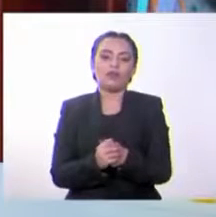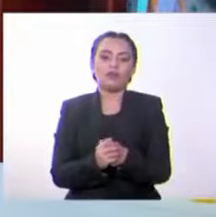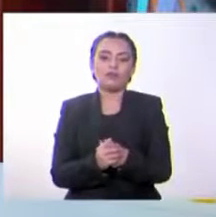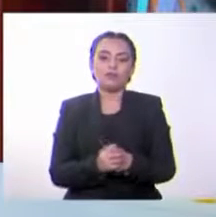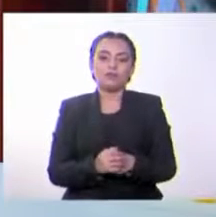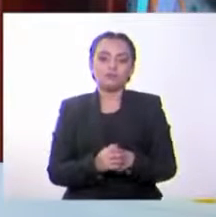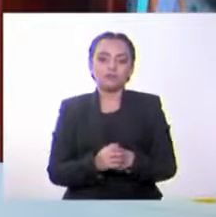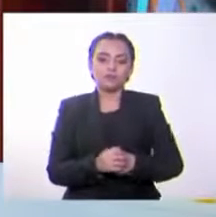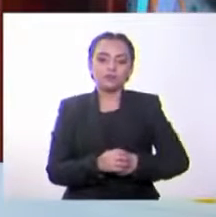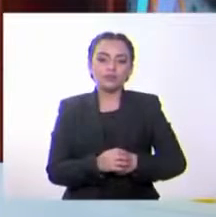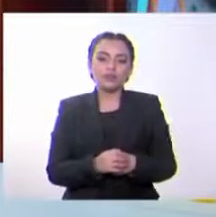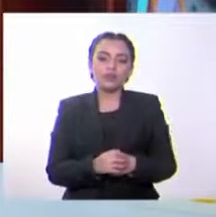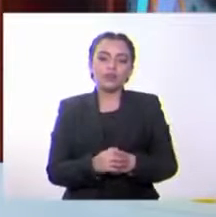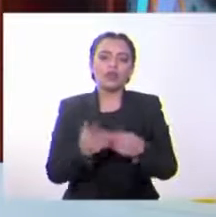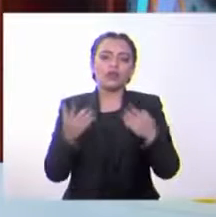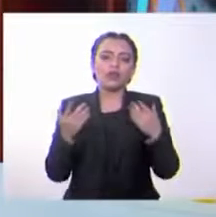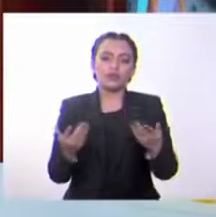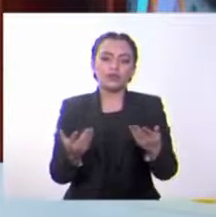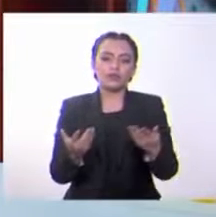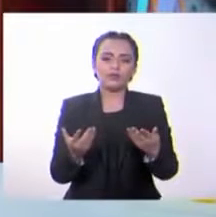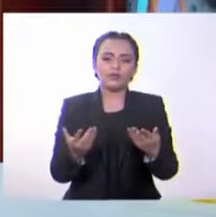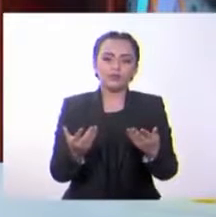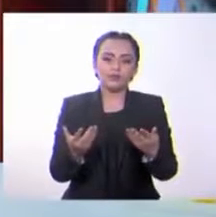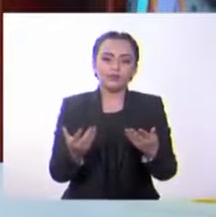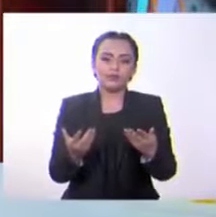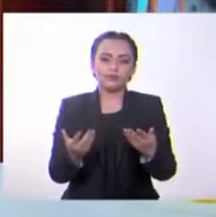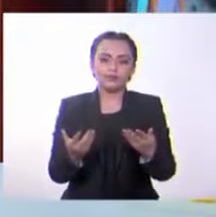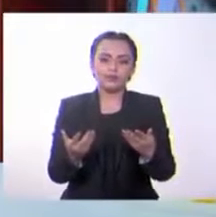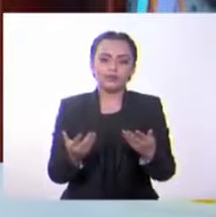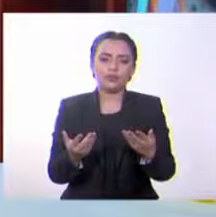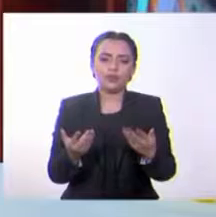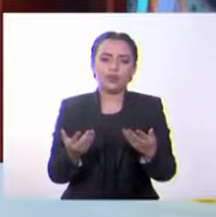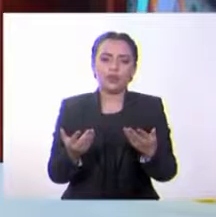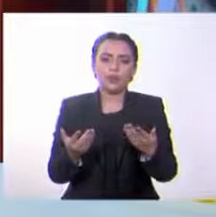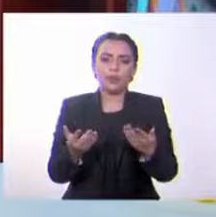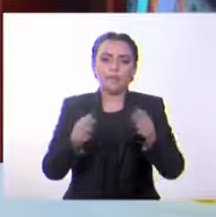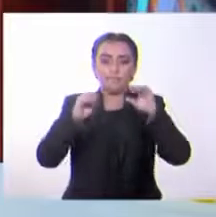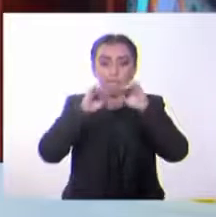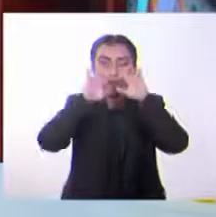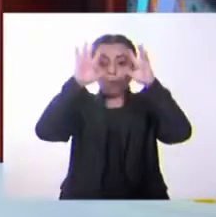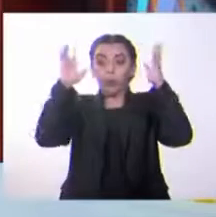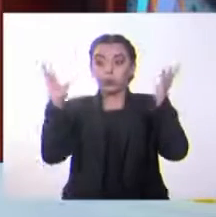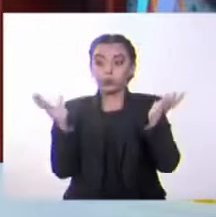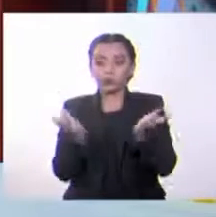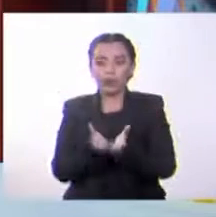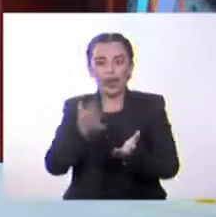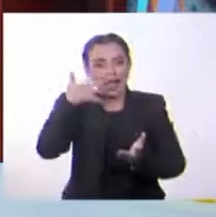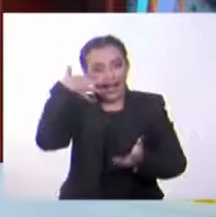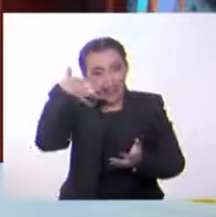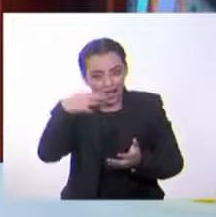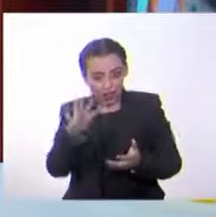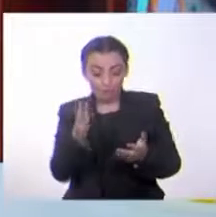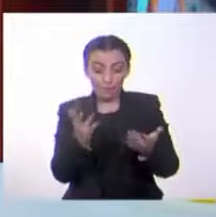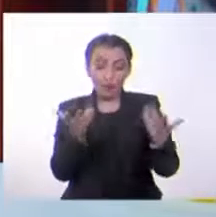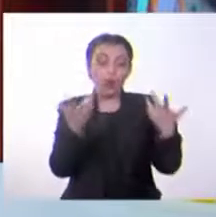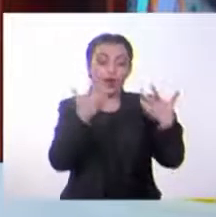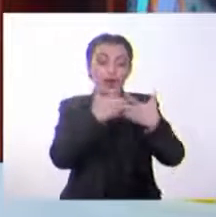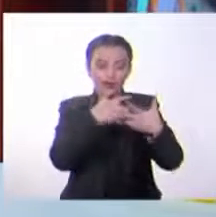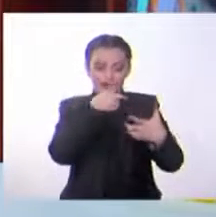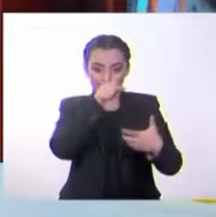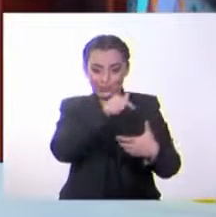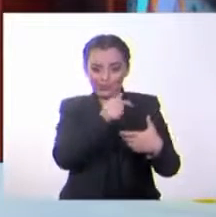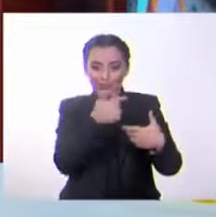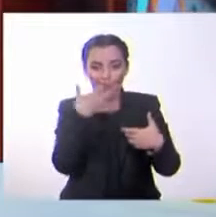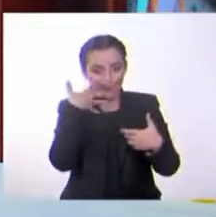ella es precisamente la vinculación que vamos a hacer con el planeta y con la atmósfera. Tiene que ver con un término que